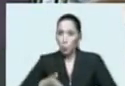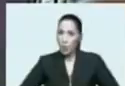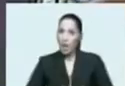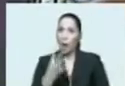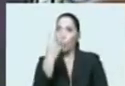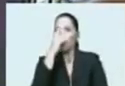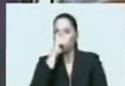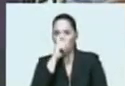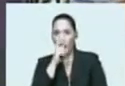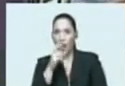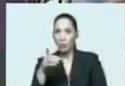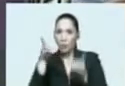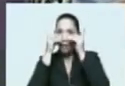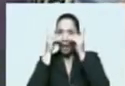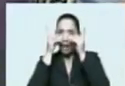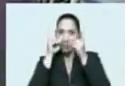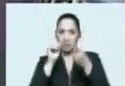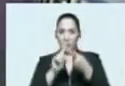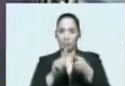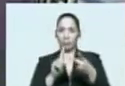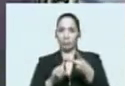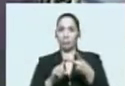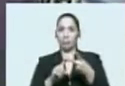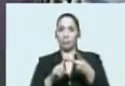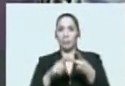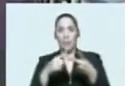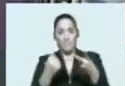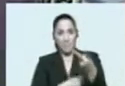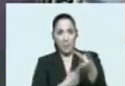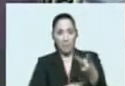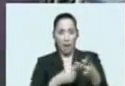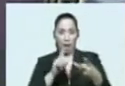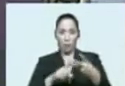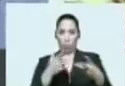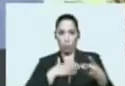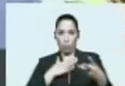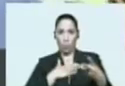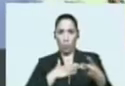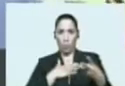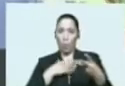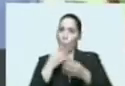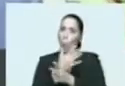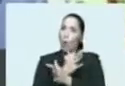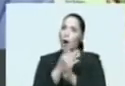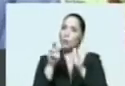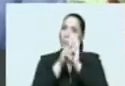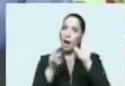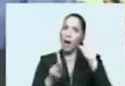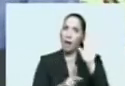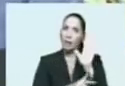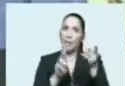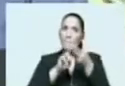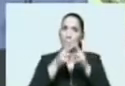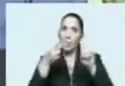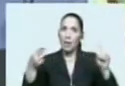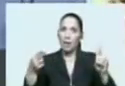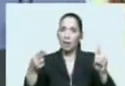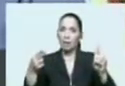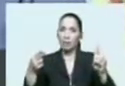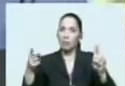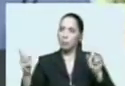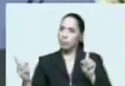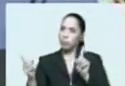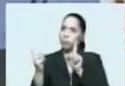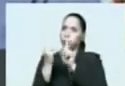alberto y yo jugando en el parque de la paz y se apareció un viejecito de barba